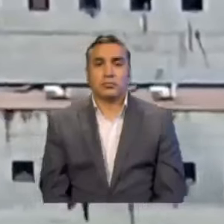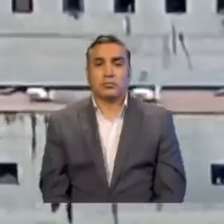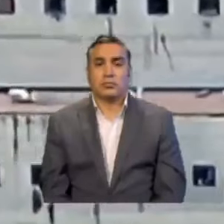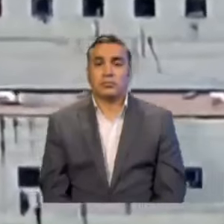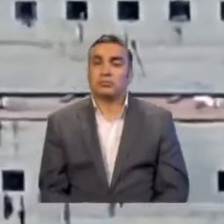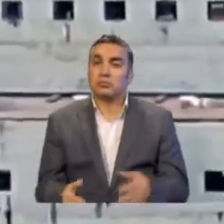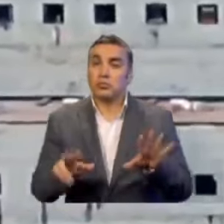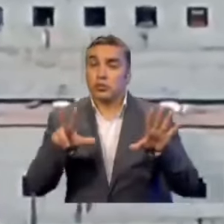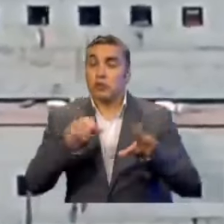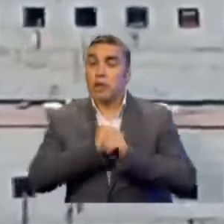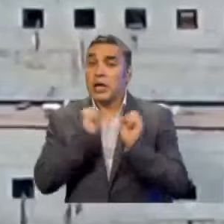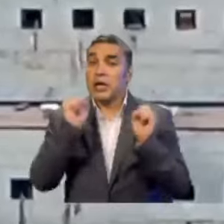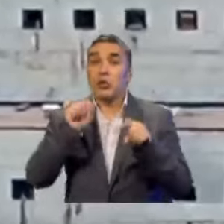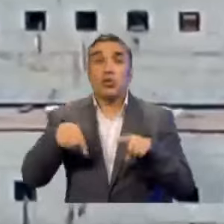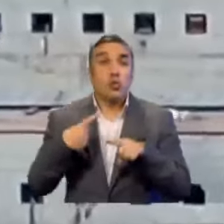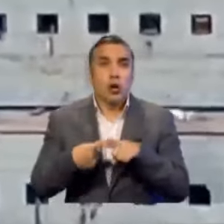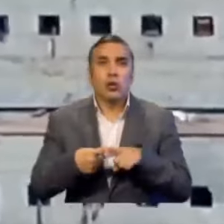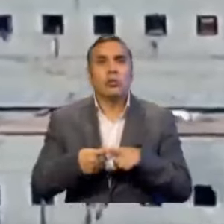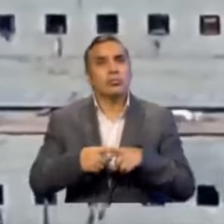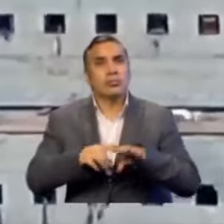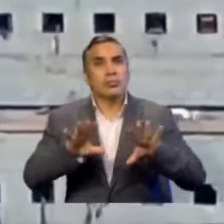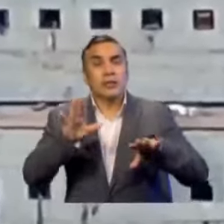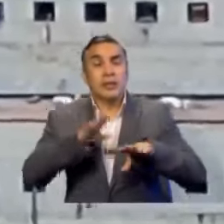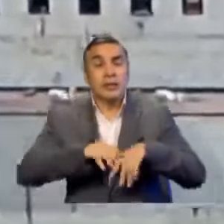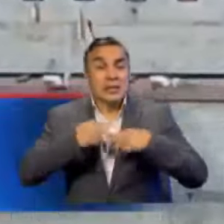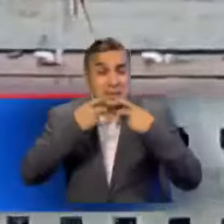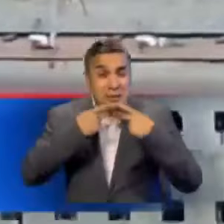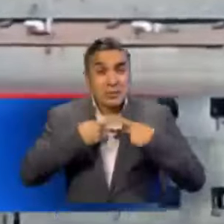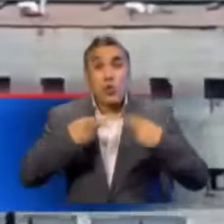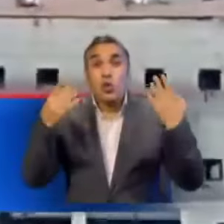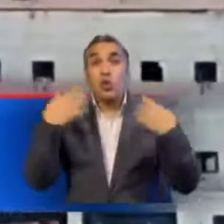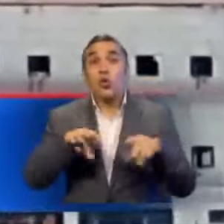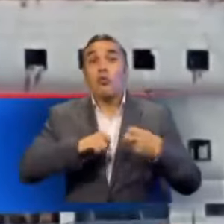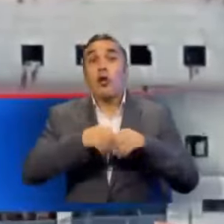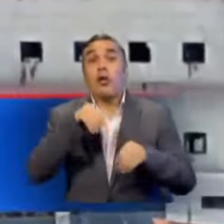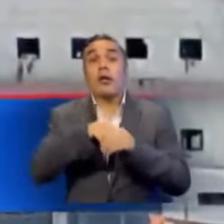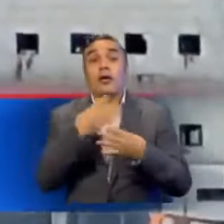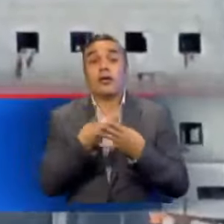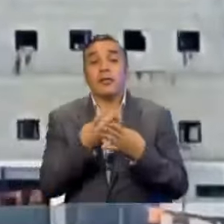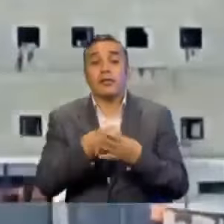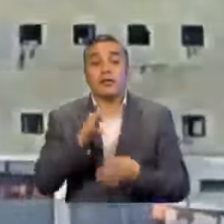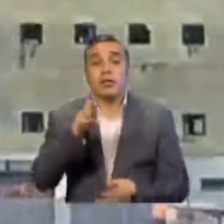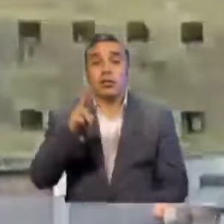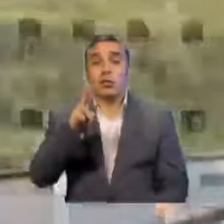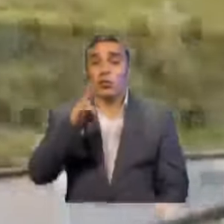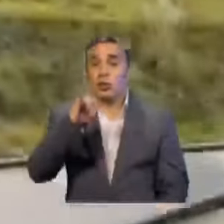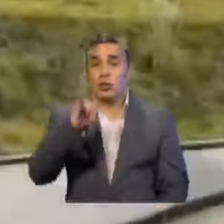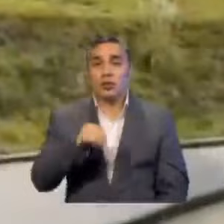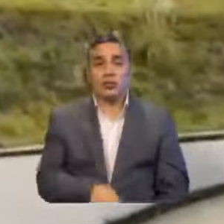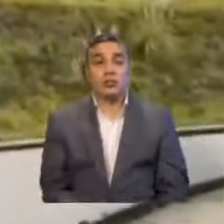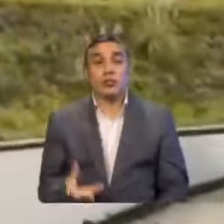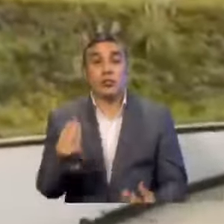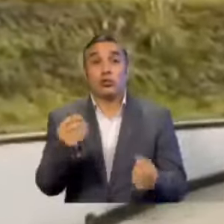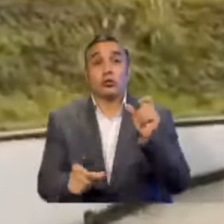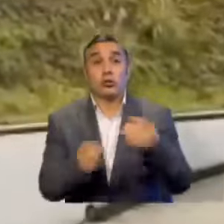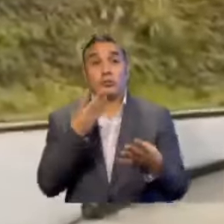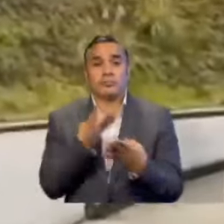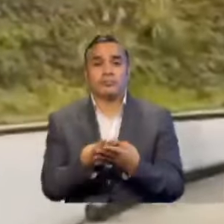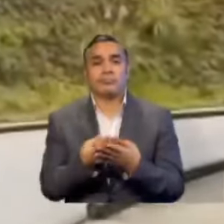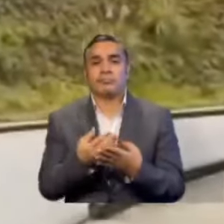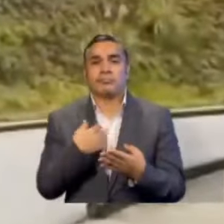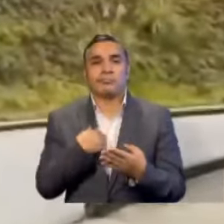Eran cerca de las 8 de la mañana cuando se reportó el amotinamiento en el Centro de Rehabilitación Social de Turi. Decenas de internos